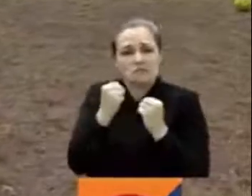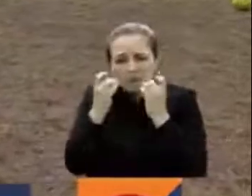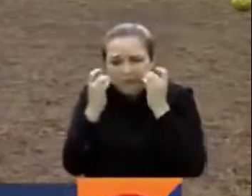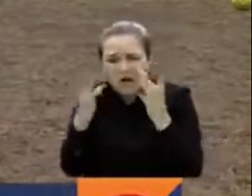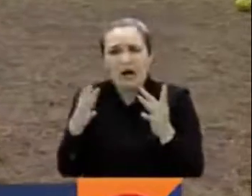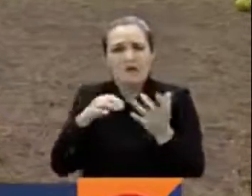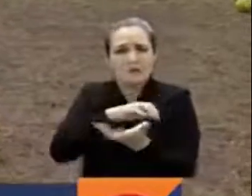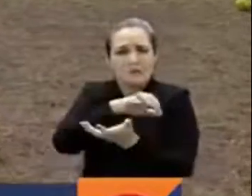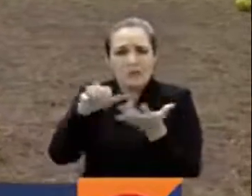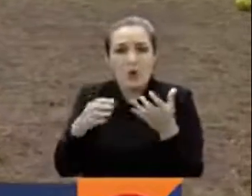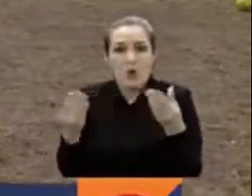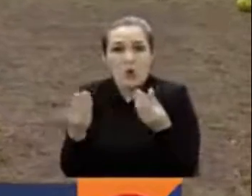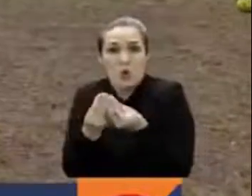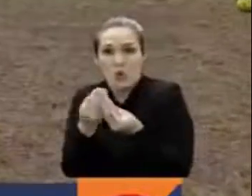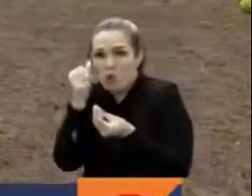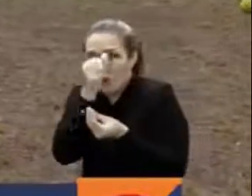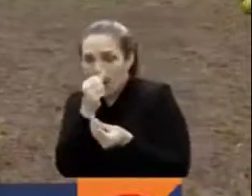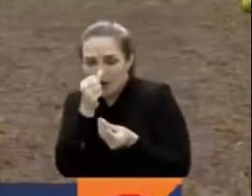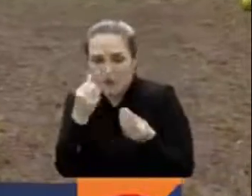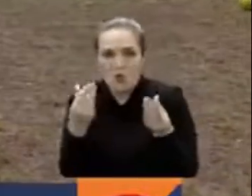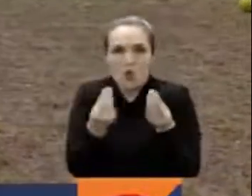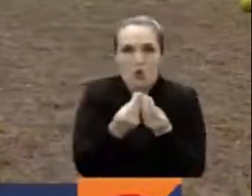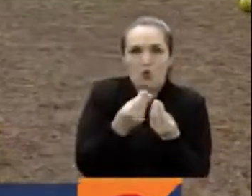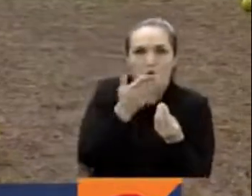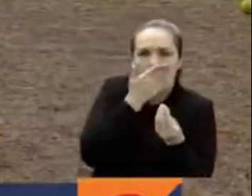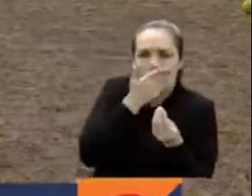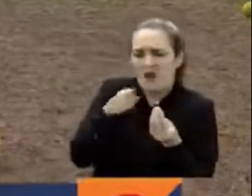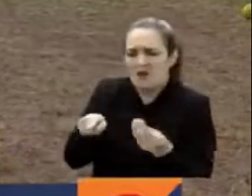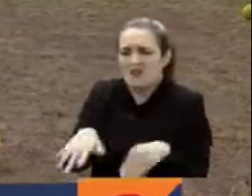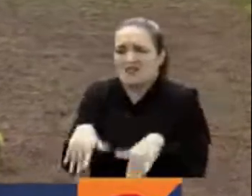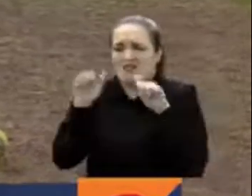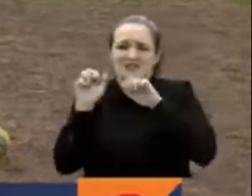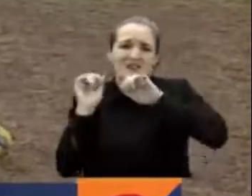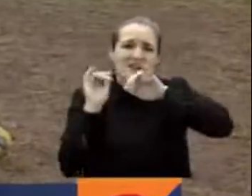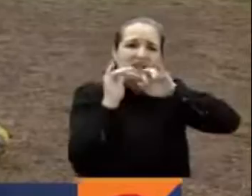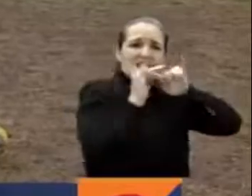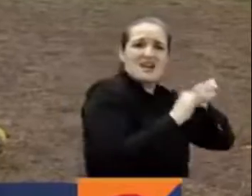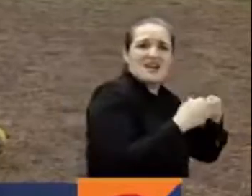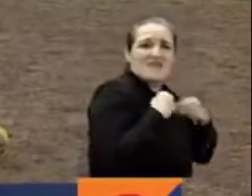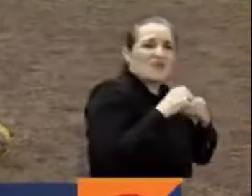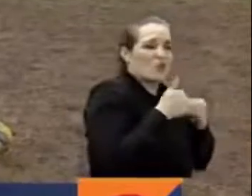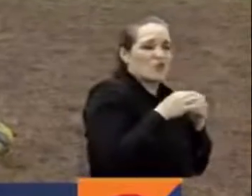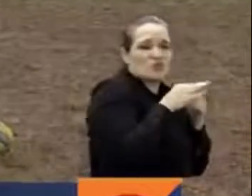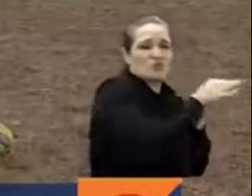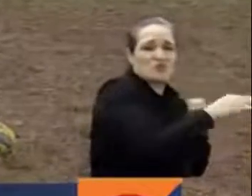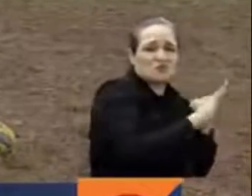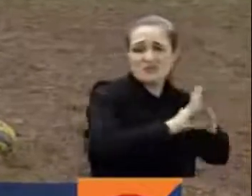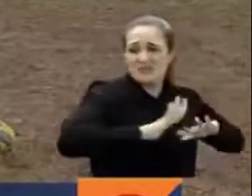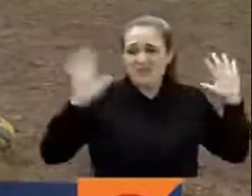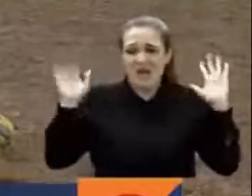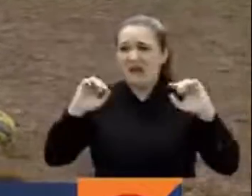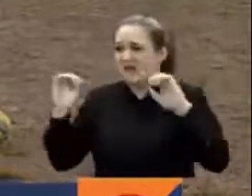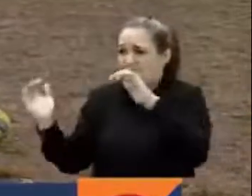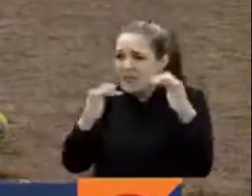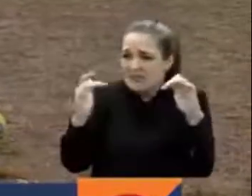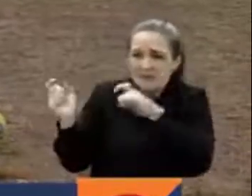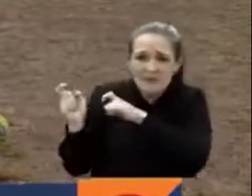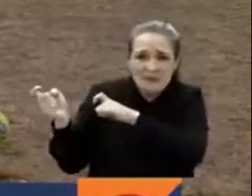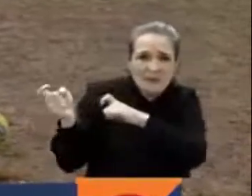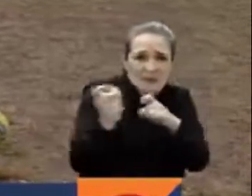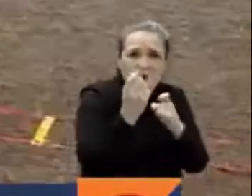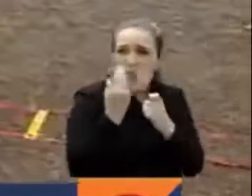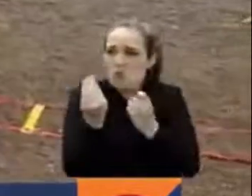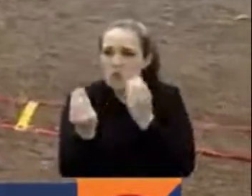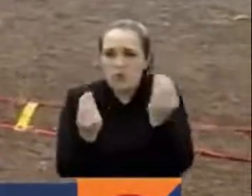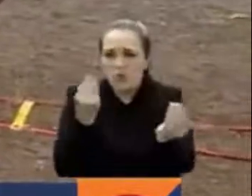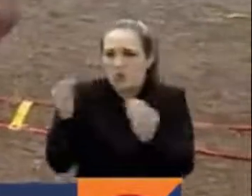familias afro e indígenas se desplacen hacia la cabecera municipal, y la constante presencia de los grupos armados en los distintos pueblos de